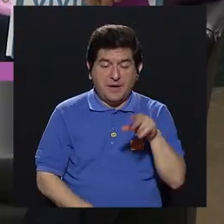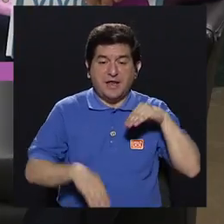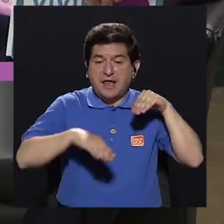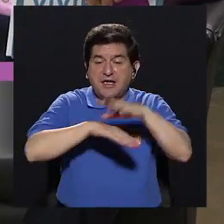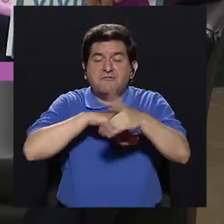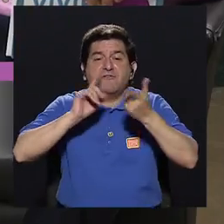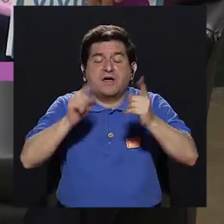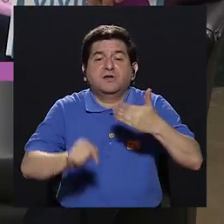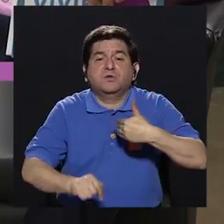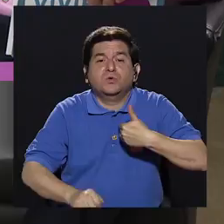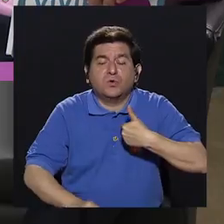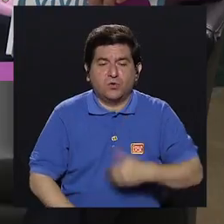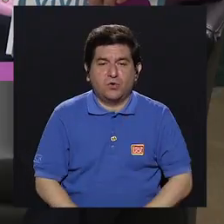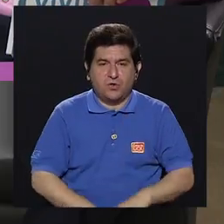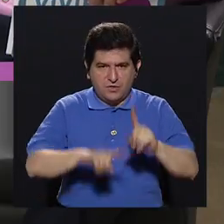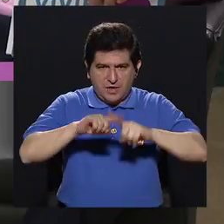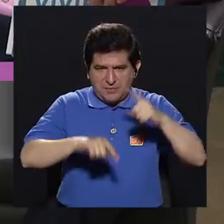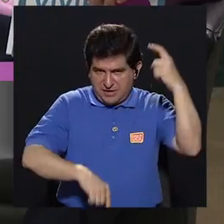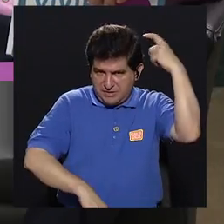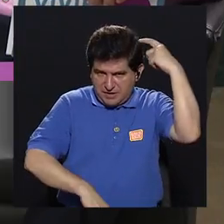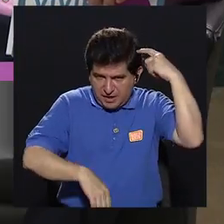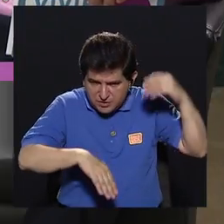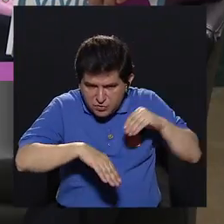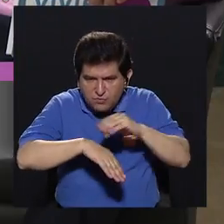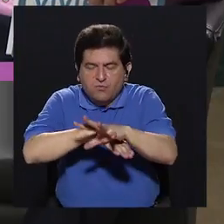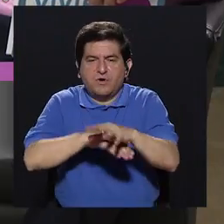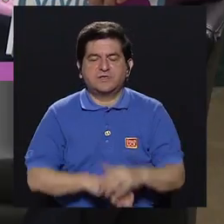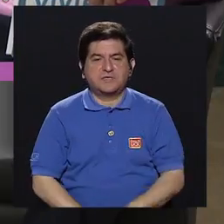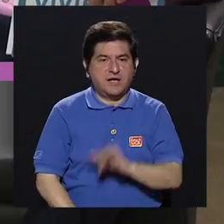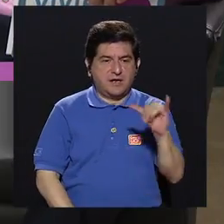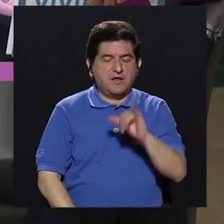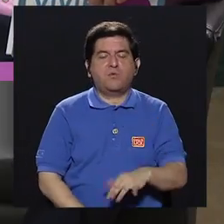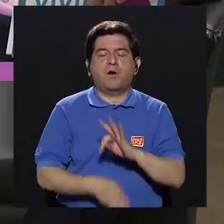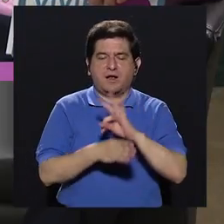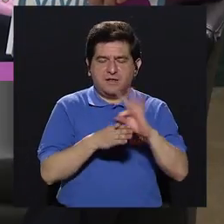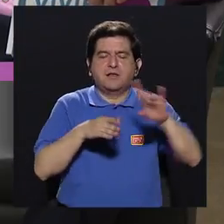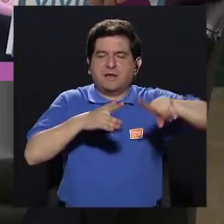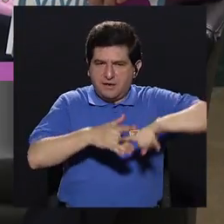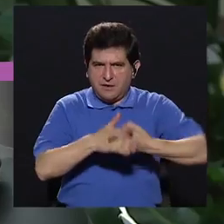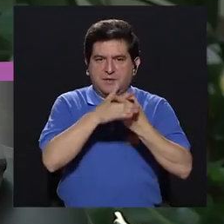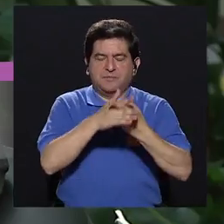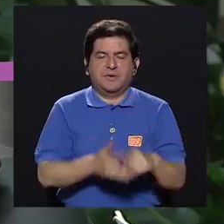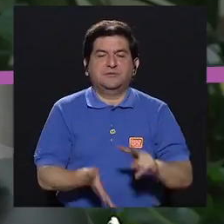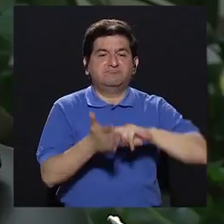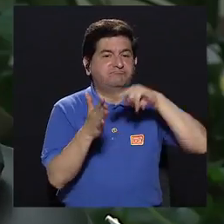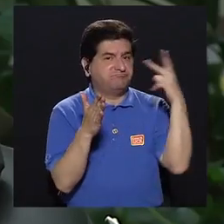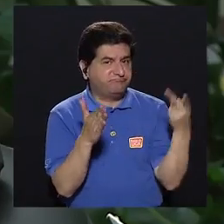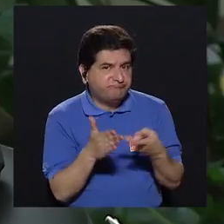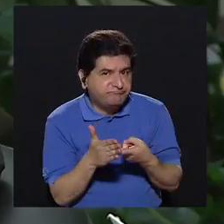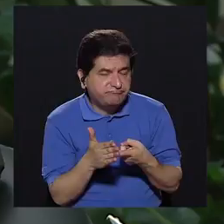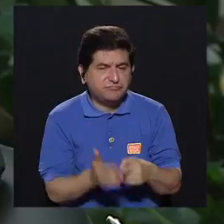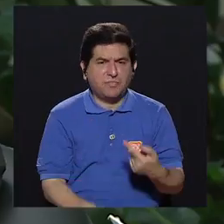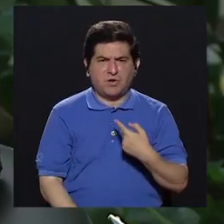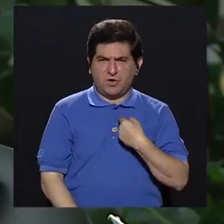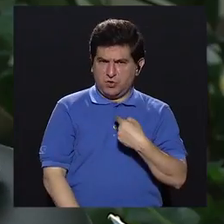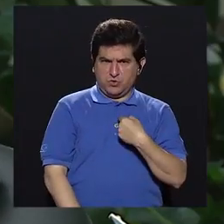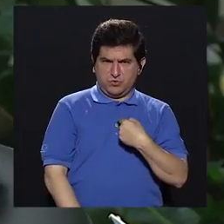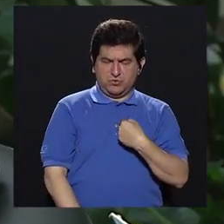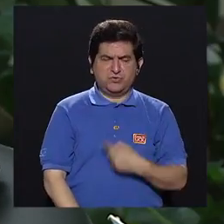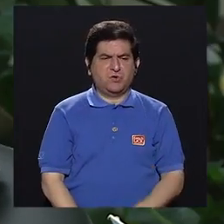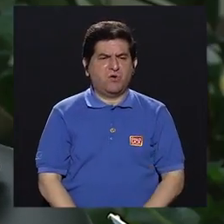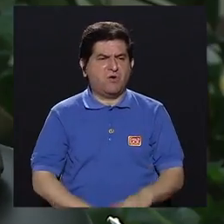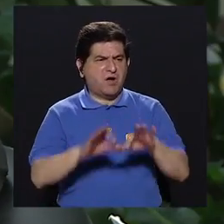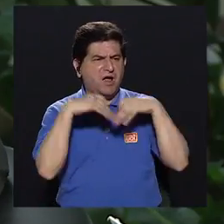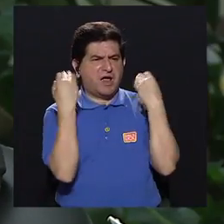neurológicas que tiene y, dependiendo de qué tipo de evento haya sido, empezar con una terapia. Entonces ya quiere decir de que tengo yo, como